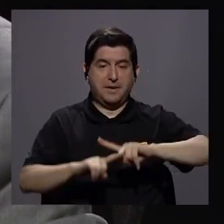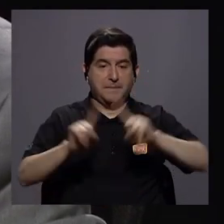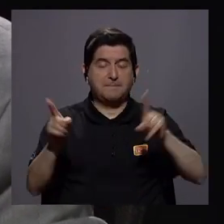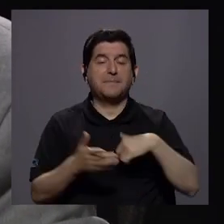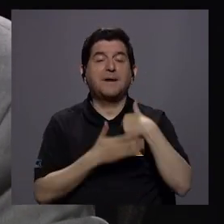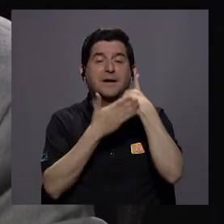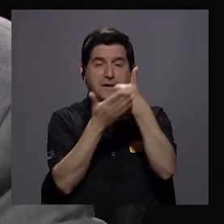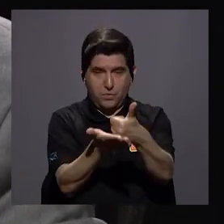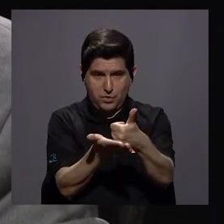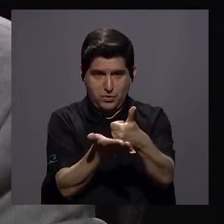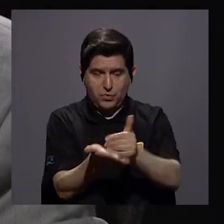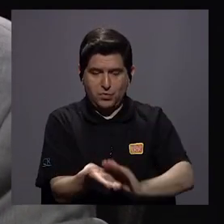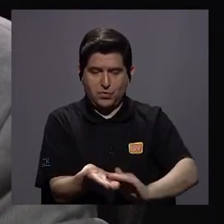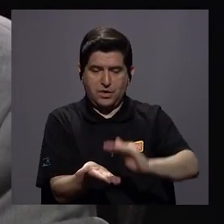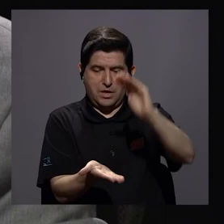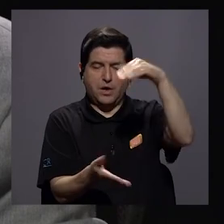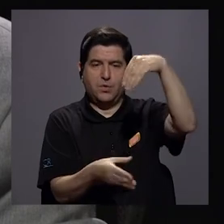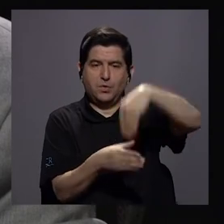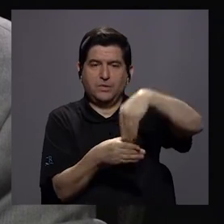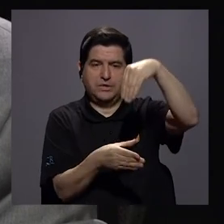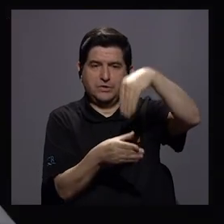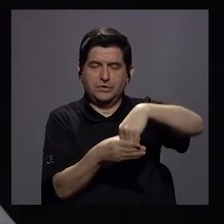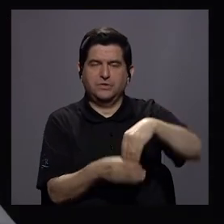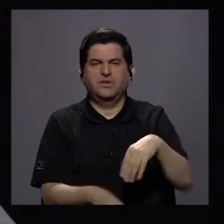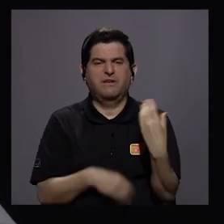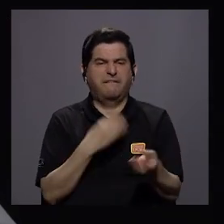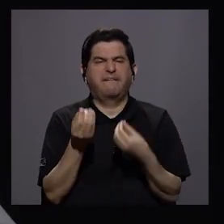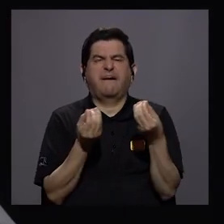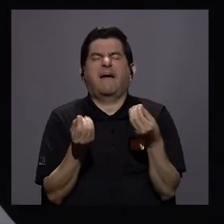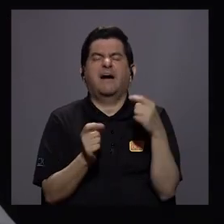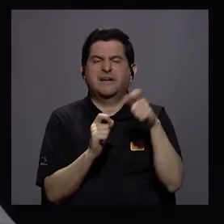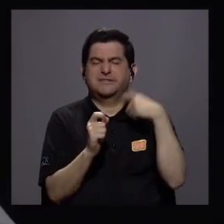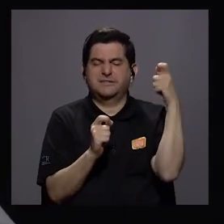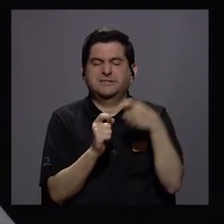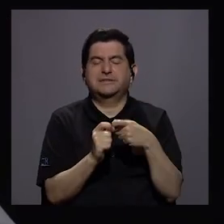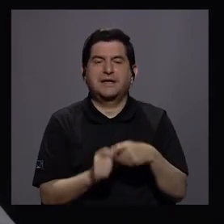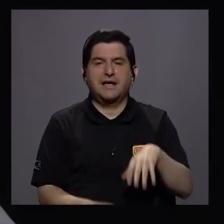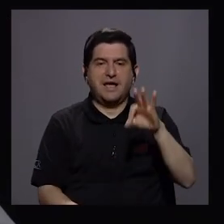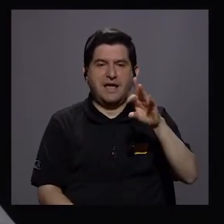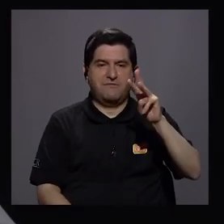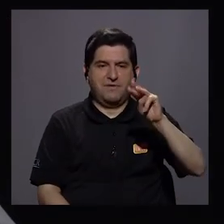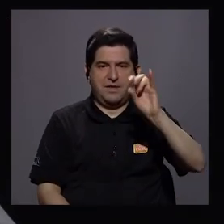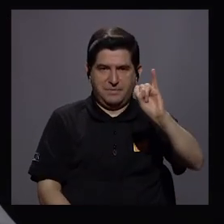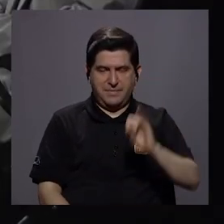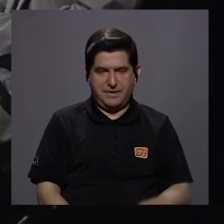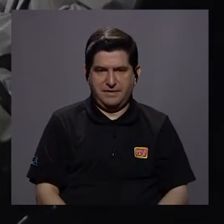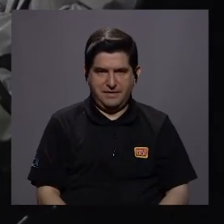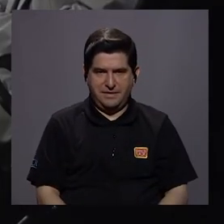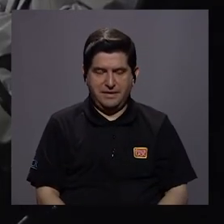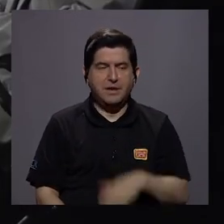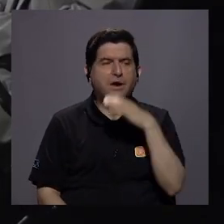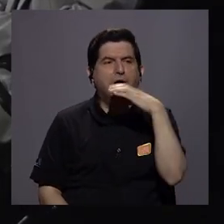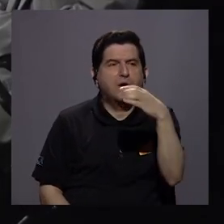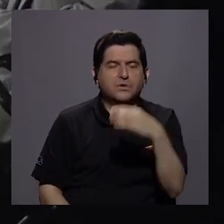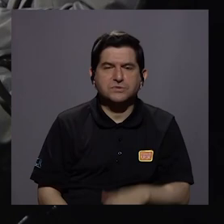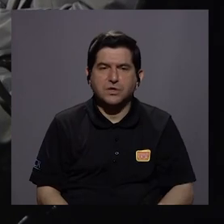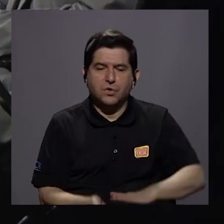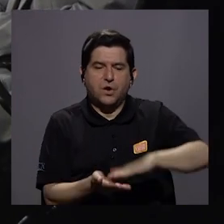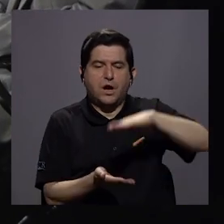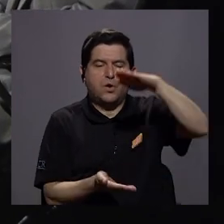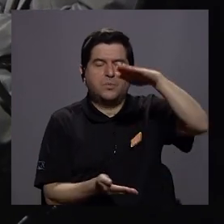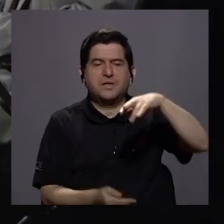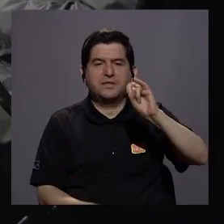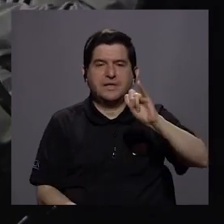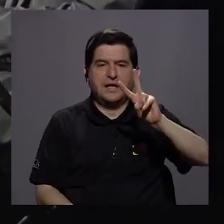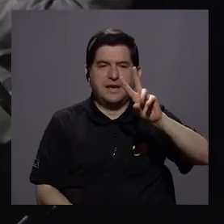pero sí ayudan, digamos, a aumentar los ingresos. ¿Qué es lo que hace concretamente? Por ejemplo, el fondo lo que hace es, lo que ha sugerido es aumentar el